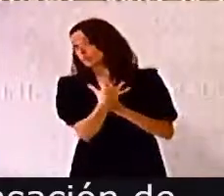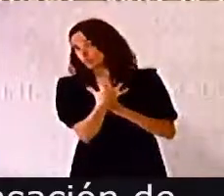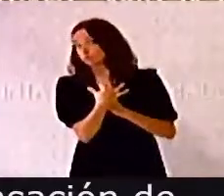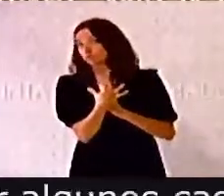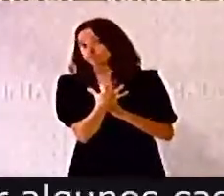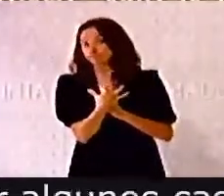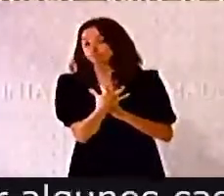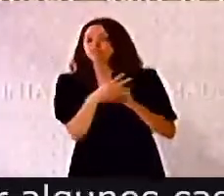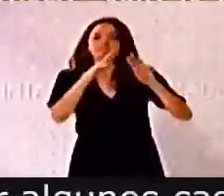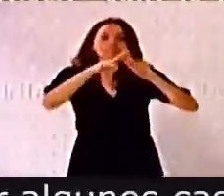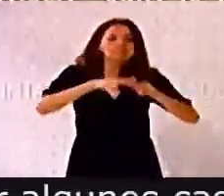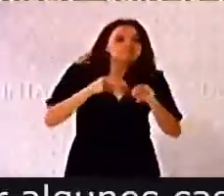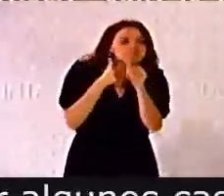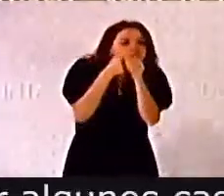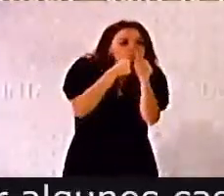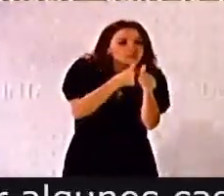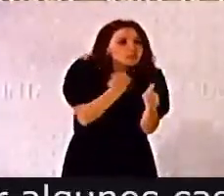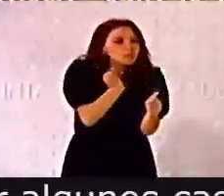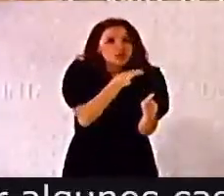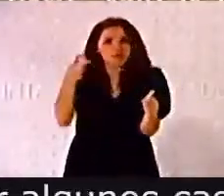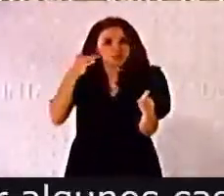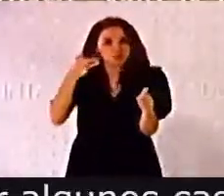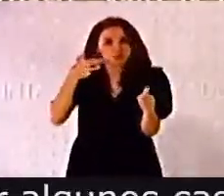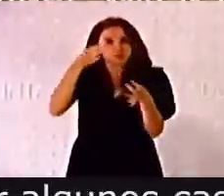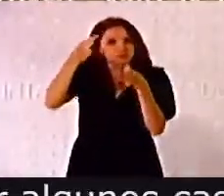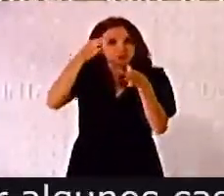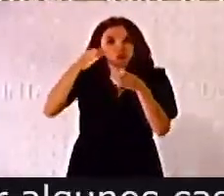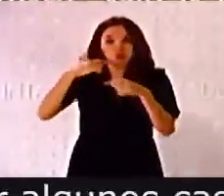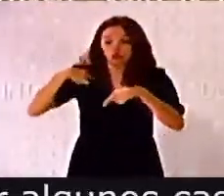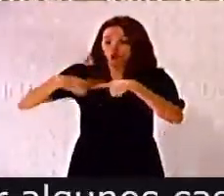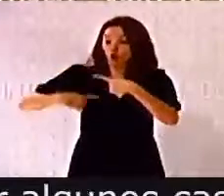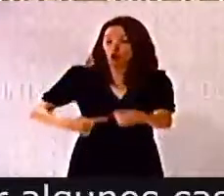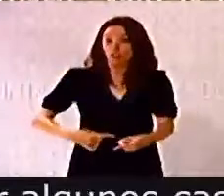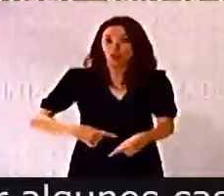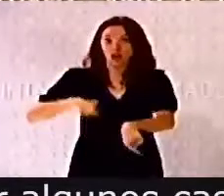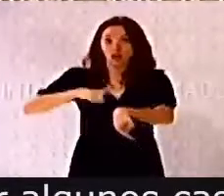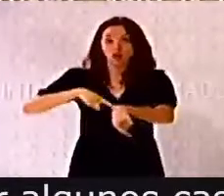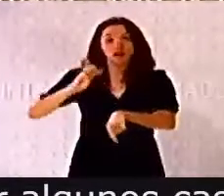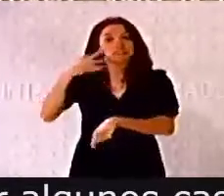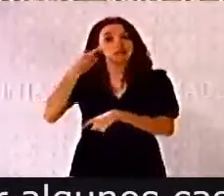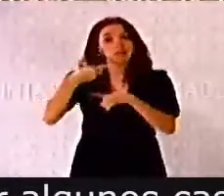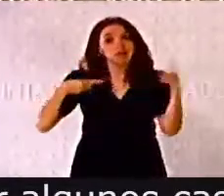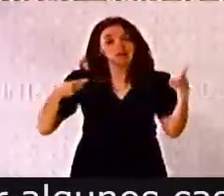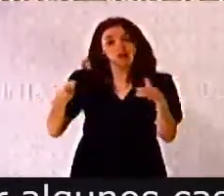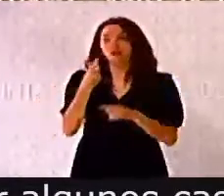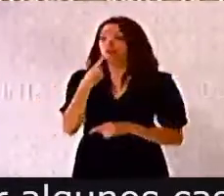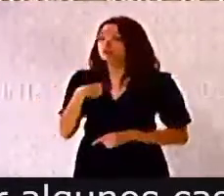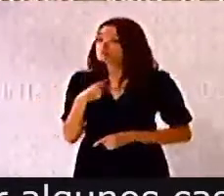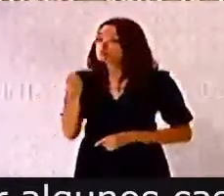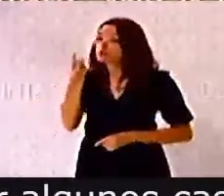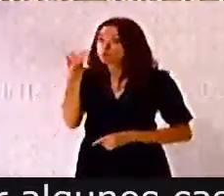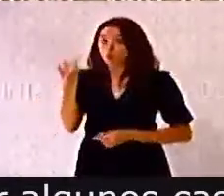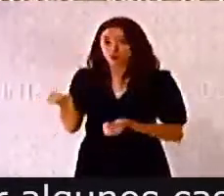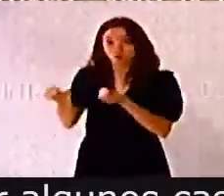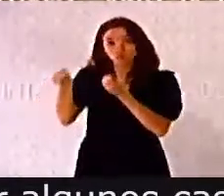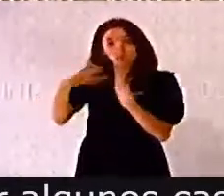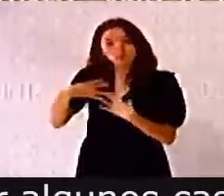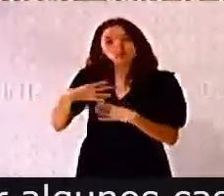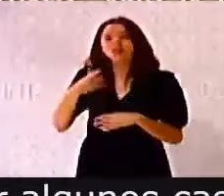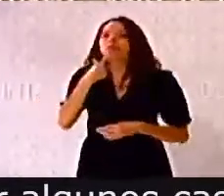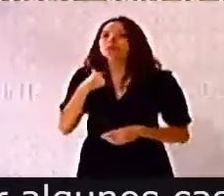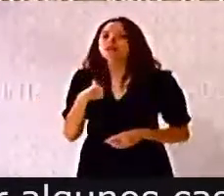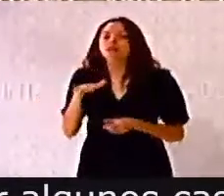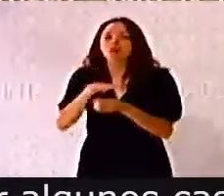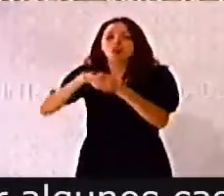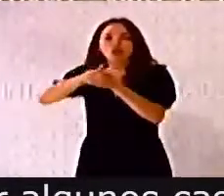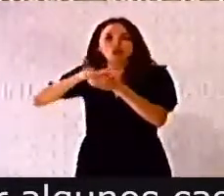digo, a los que se le hace un seguimiento perfecto y todos los días, cuando a mí a las 3:30 me entran los datos, pues viene el sitio, el área de